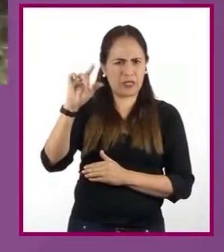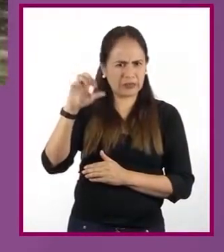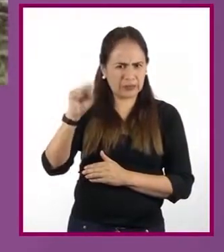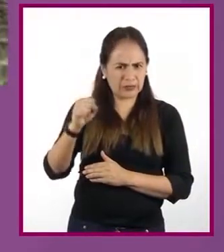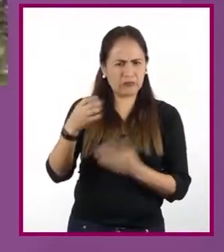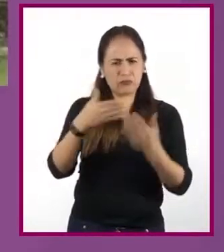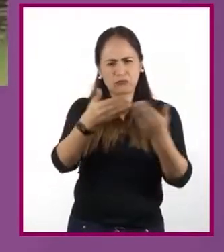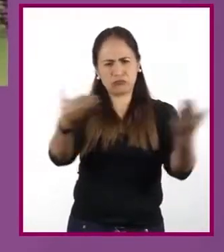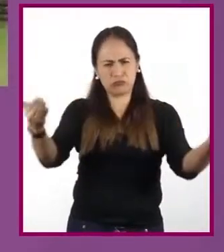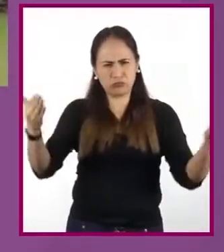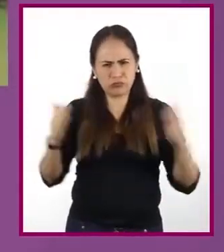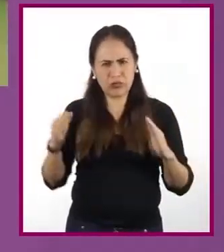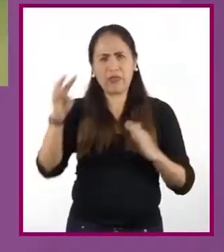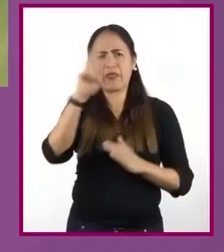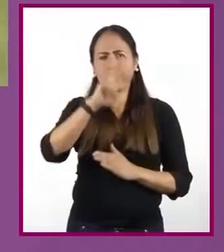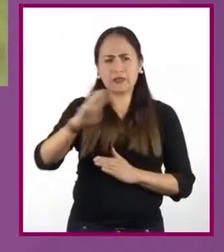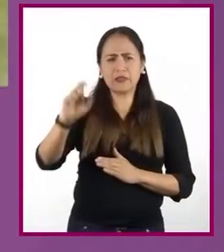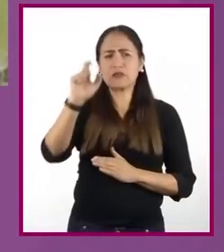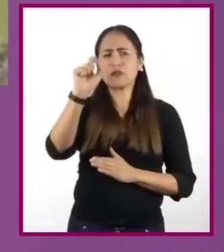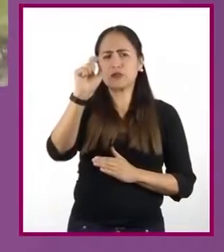fachada.